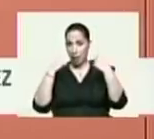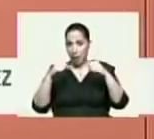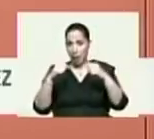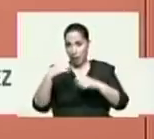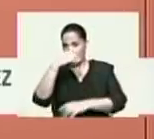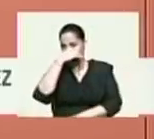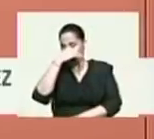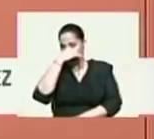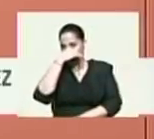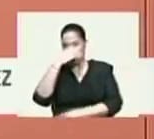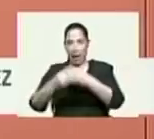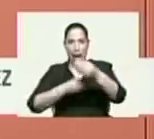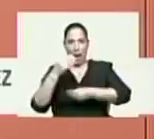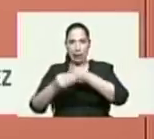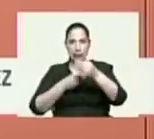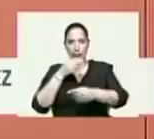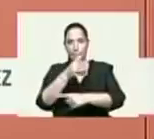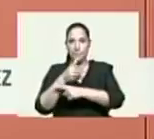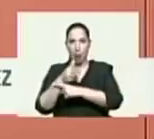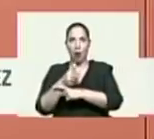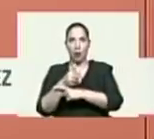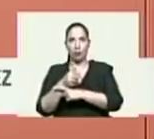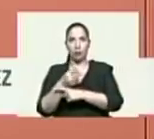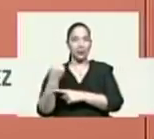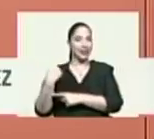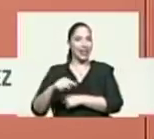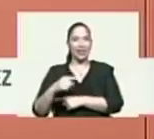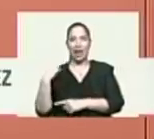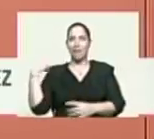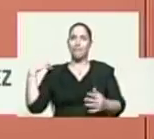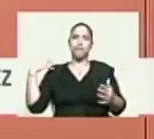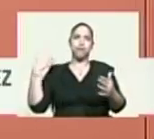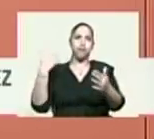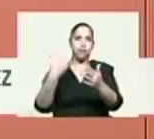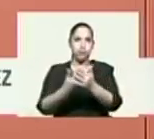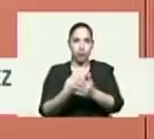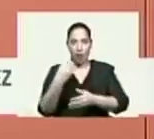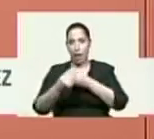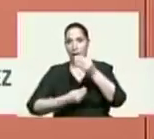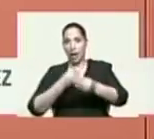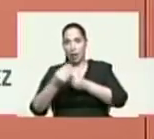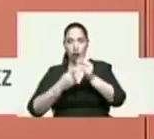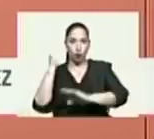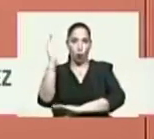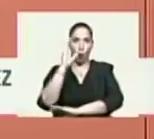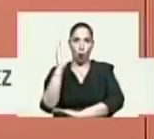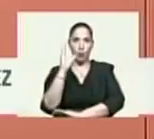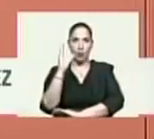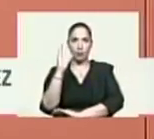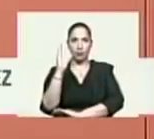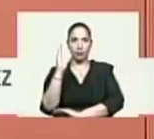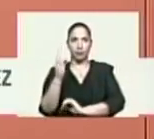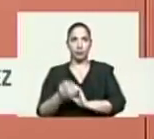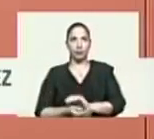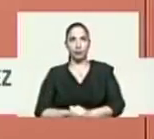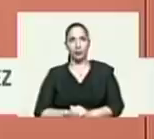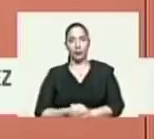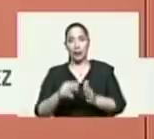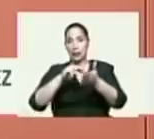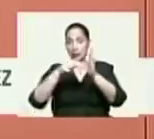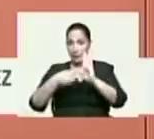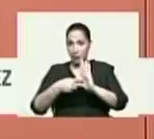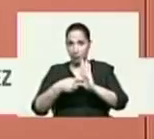terroristas para perpetrar el magnicidio tenía ya bastante tiempo realizándose en Colombia. Eso quiere